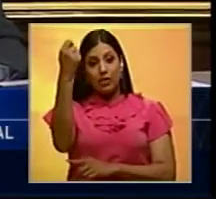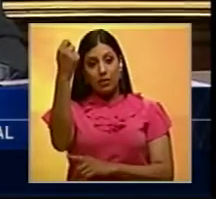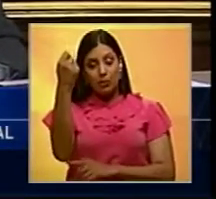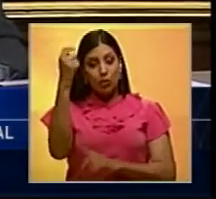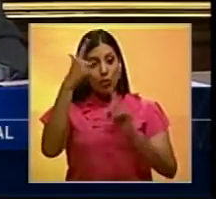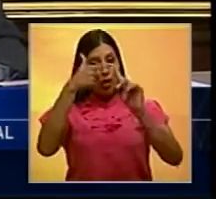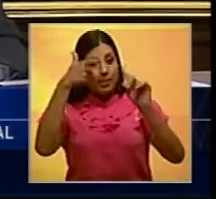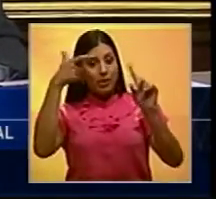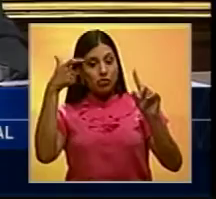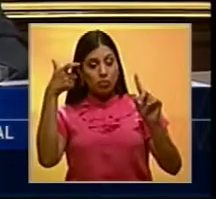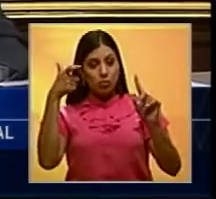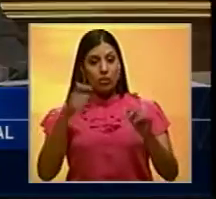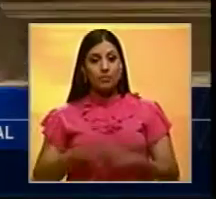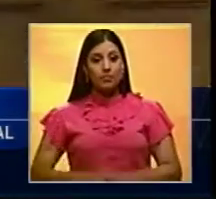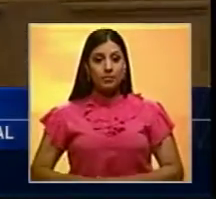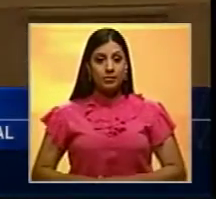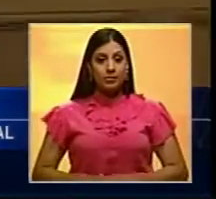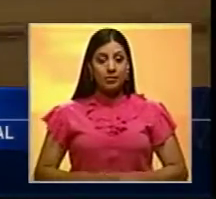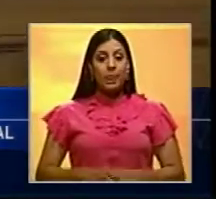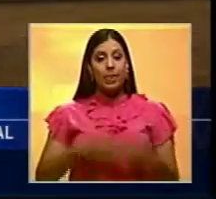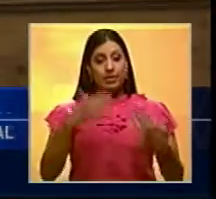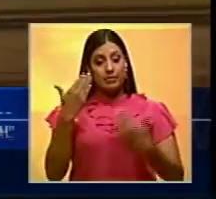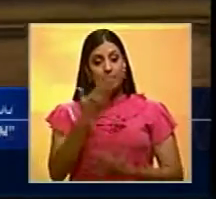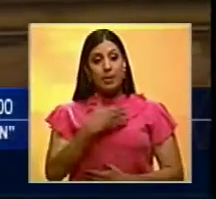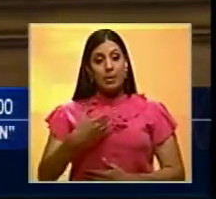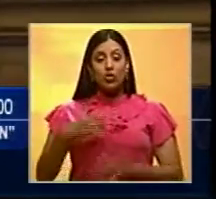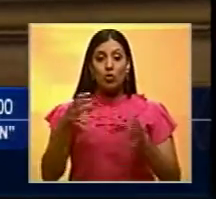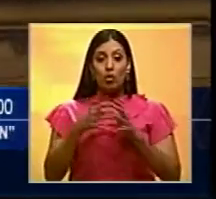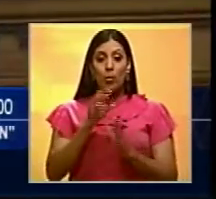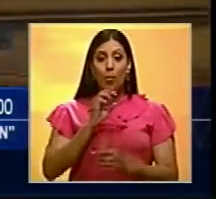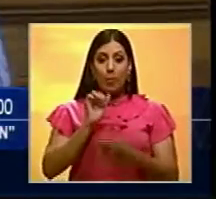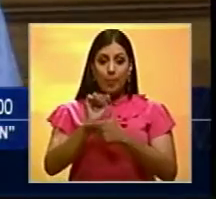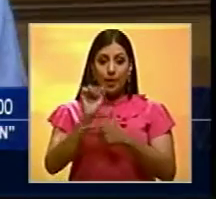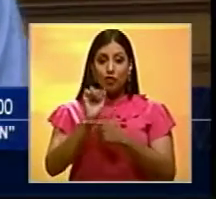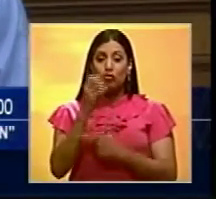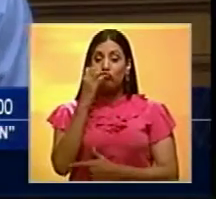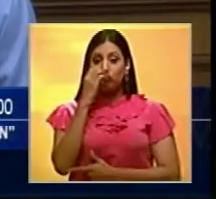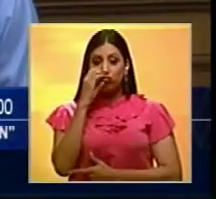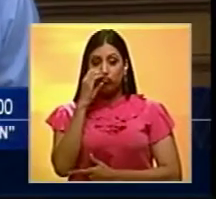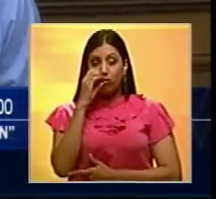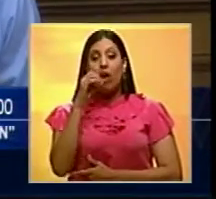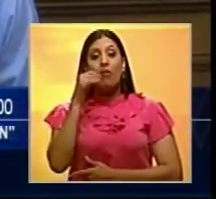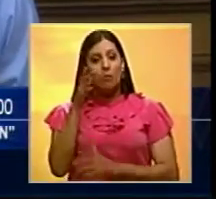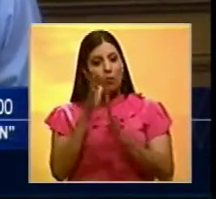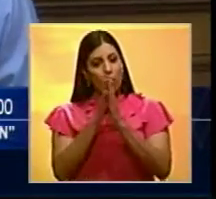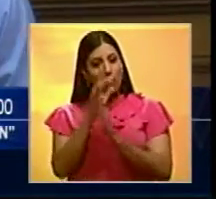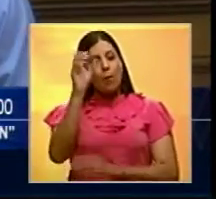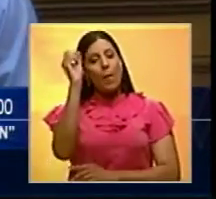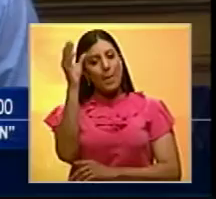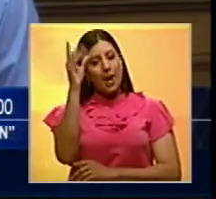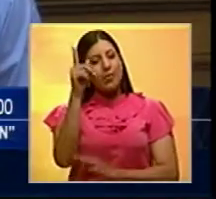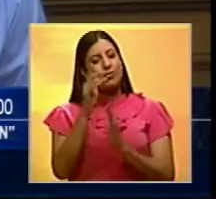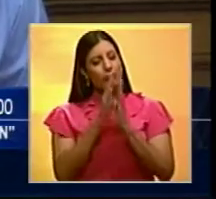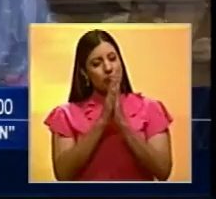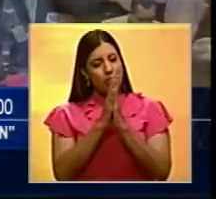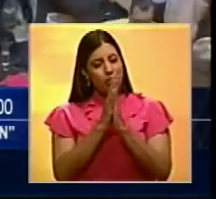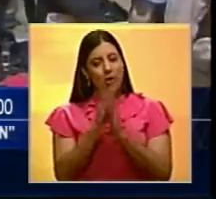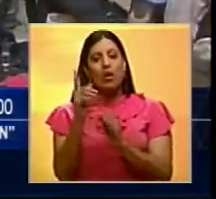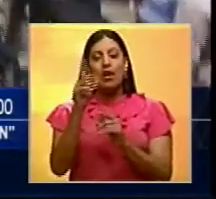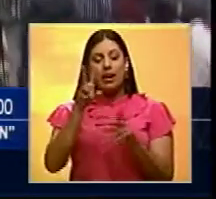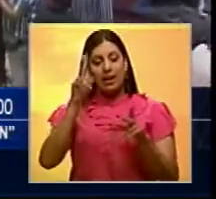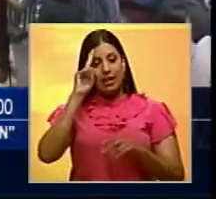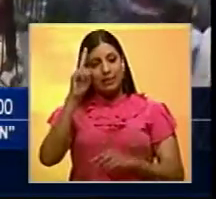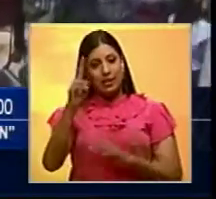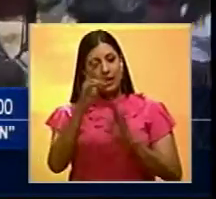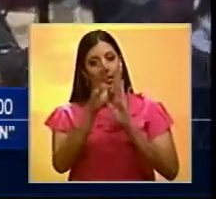a que se contrae la correspondencia. El jefe de la bancada del Gran Polo Patriótico, Héctor Rodríguez, pidió al Parlamento ajustarse a las sentencias